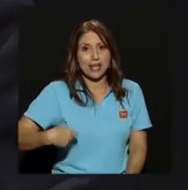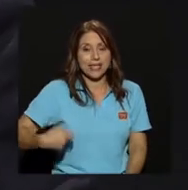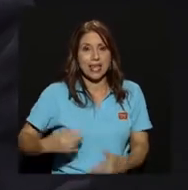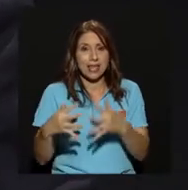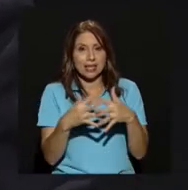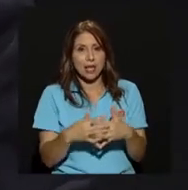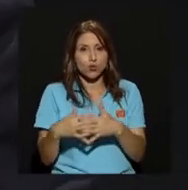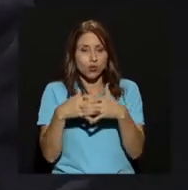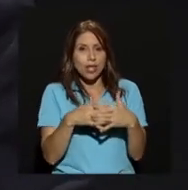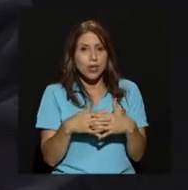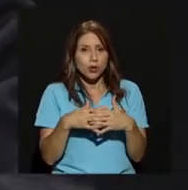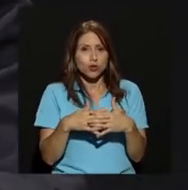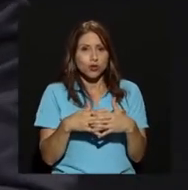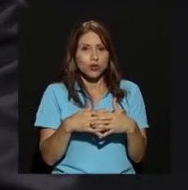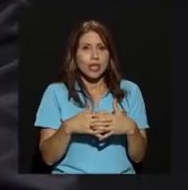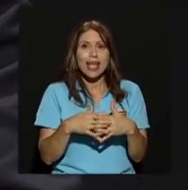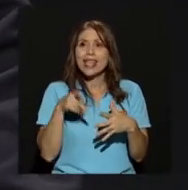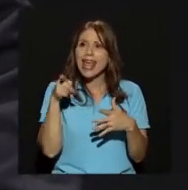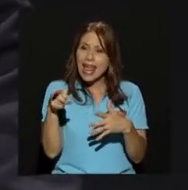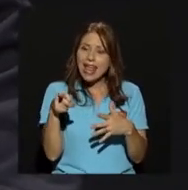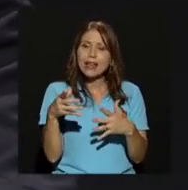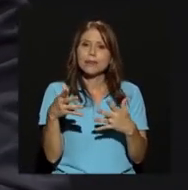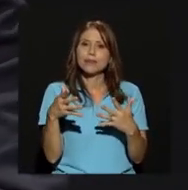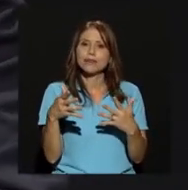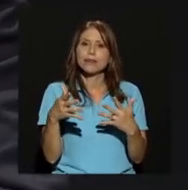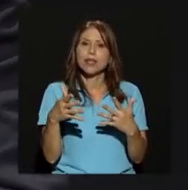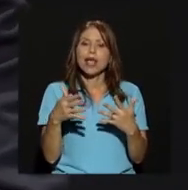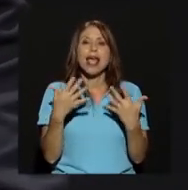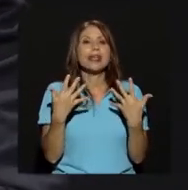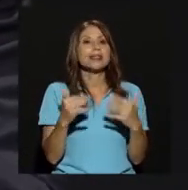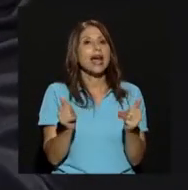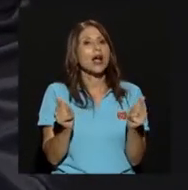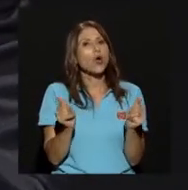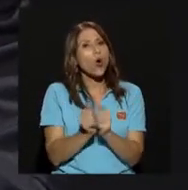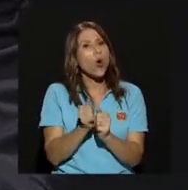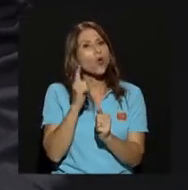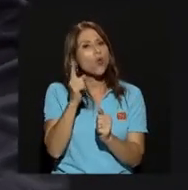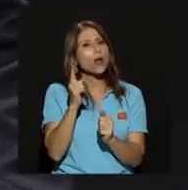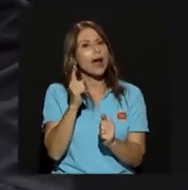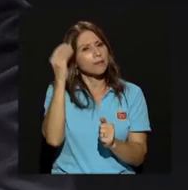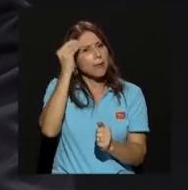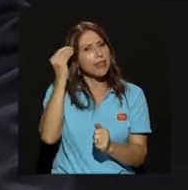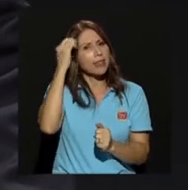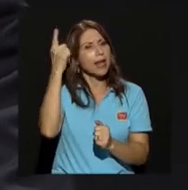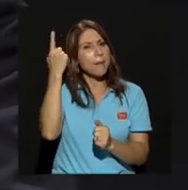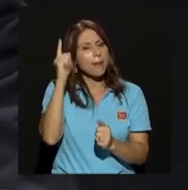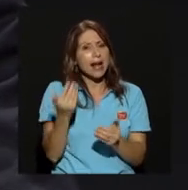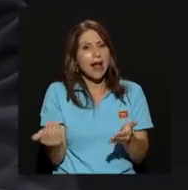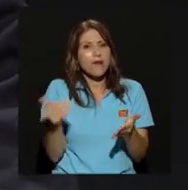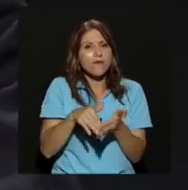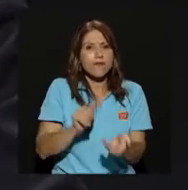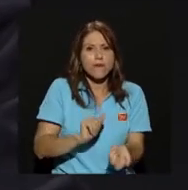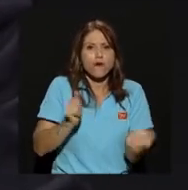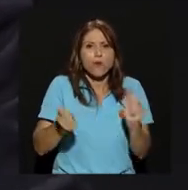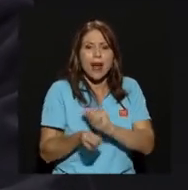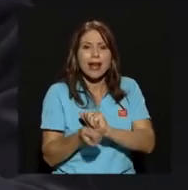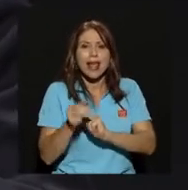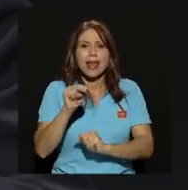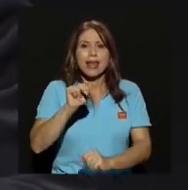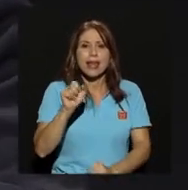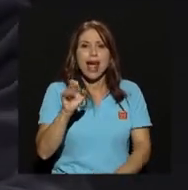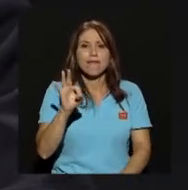en que está con una bandera para reformar el nafta sin que nadie tenga muy claro a ciencia cierta